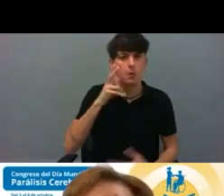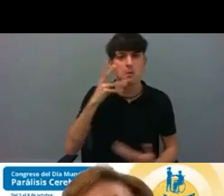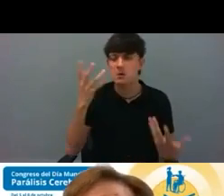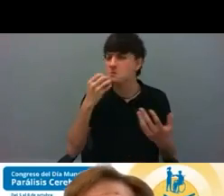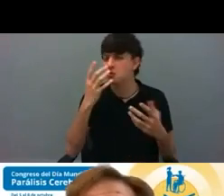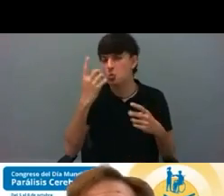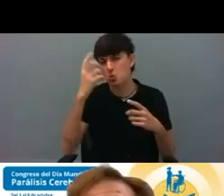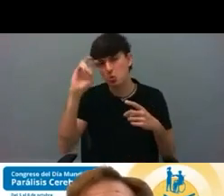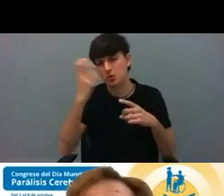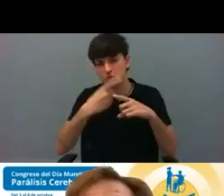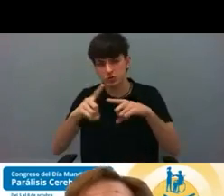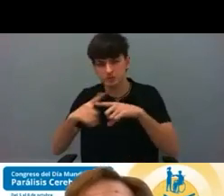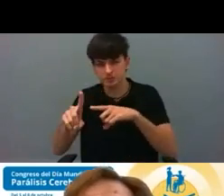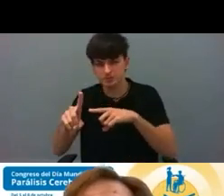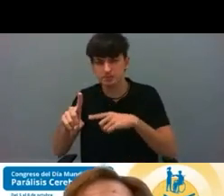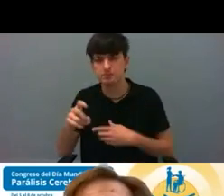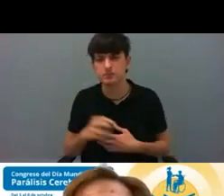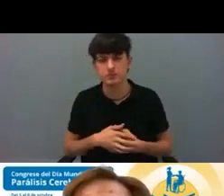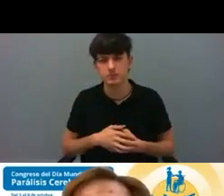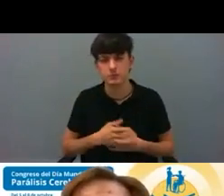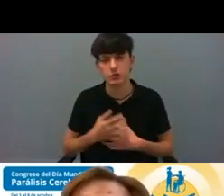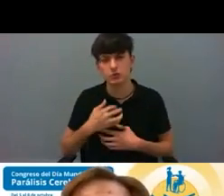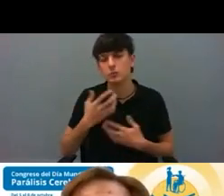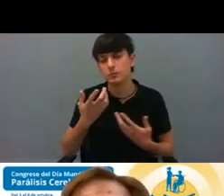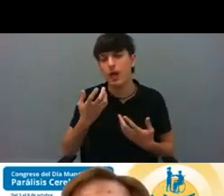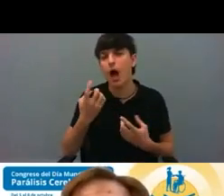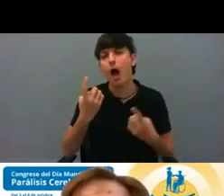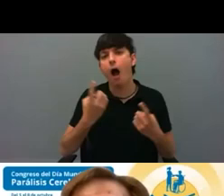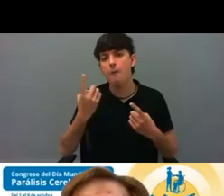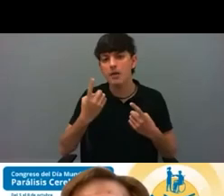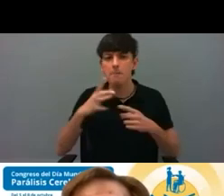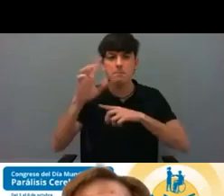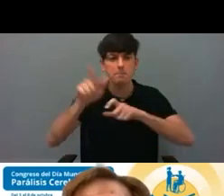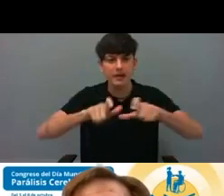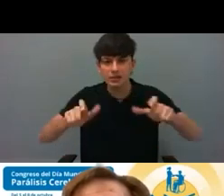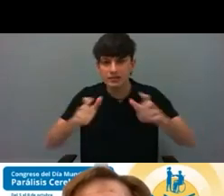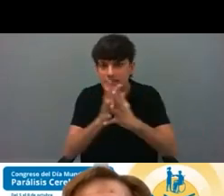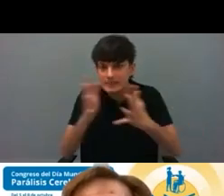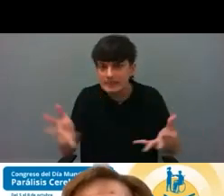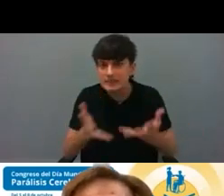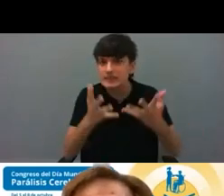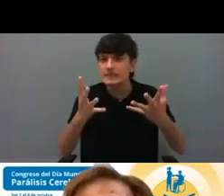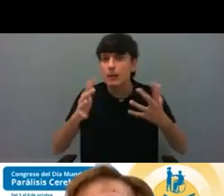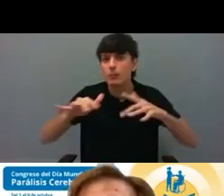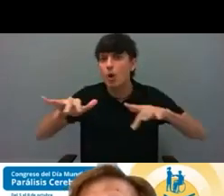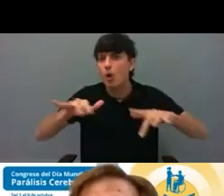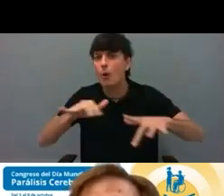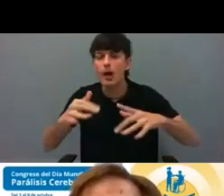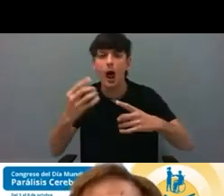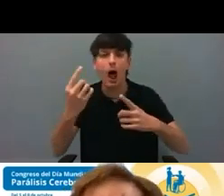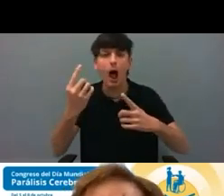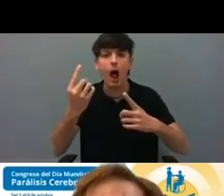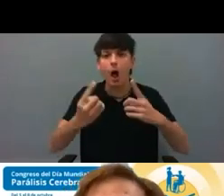Yo no sé vosotros, pero algunas veces hay que mover mucho a la gente porque mucha gente no sabe lo que se pierde por no